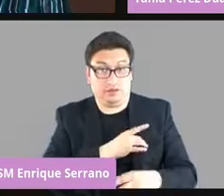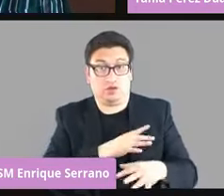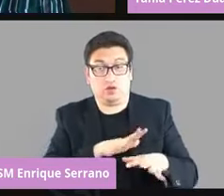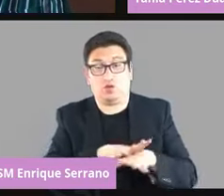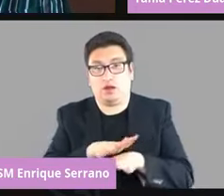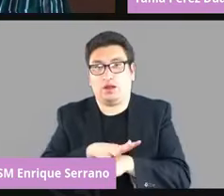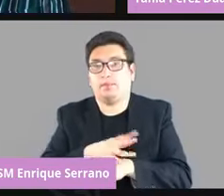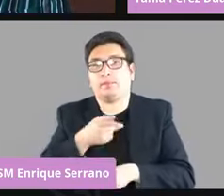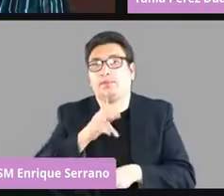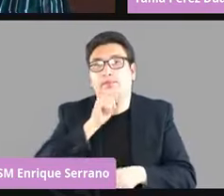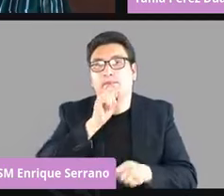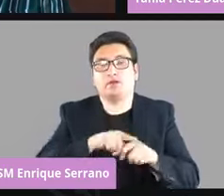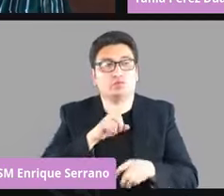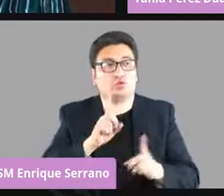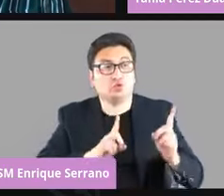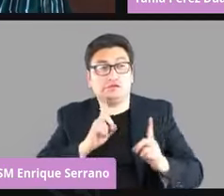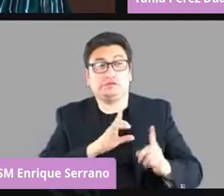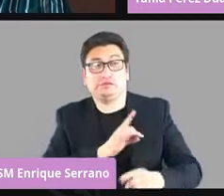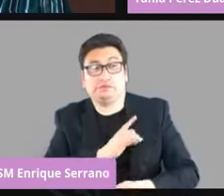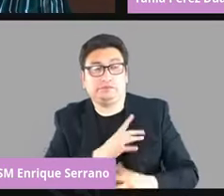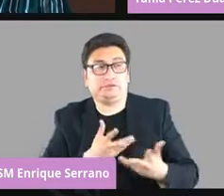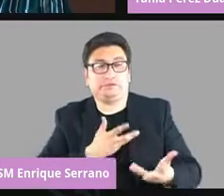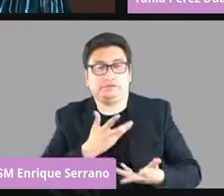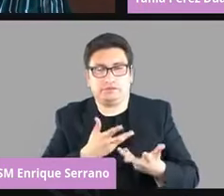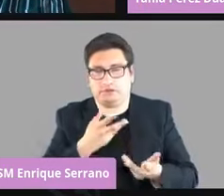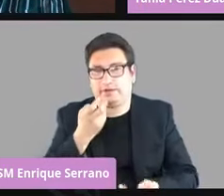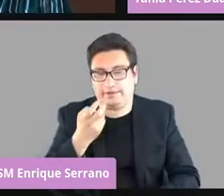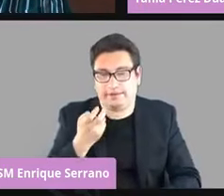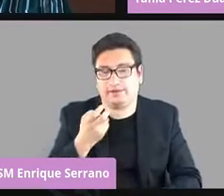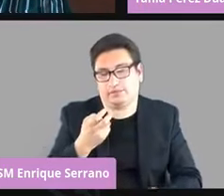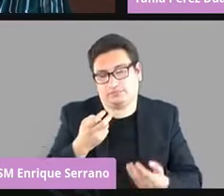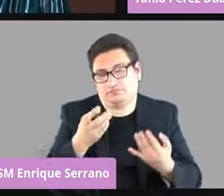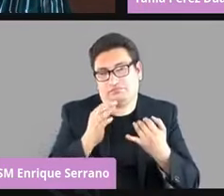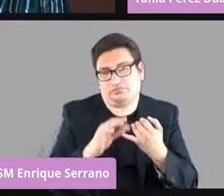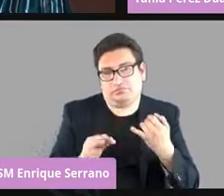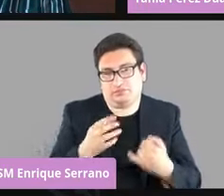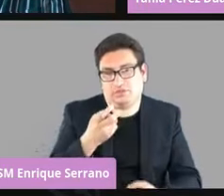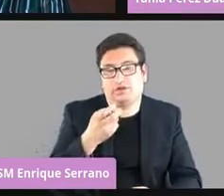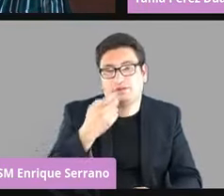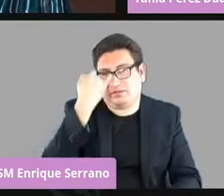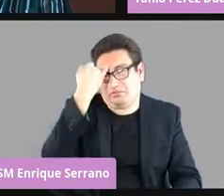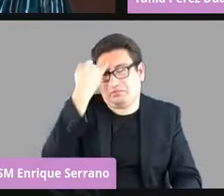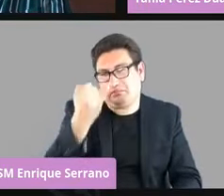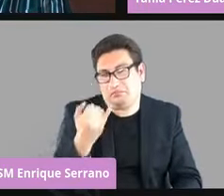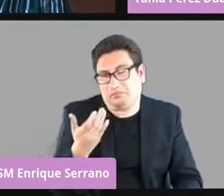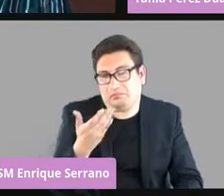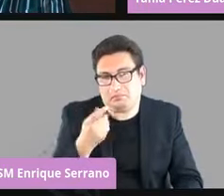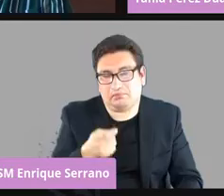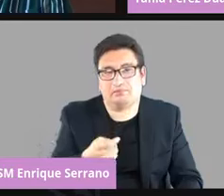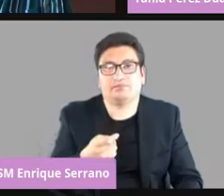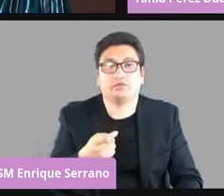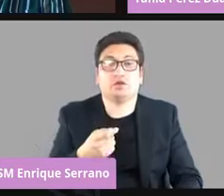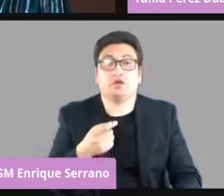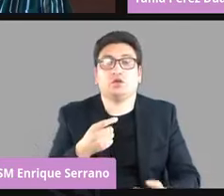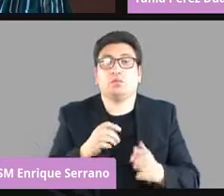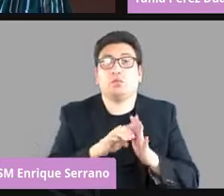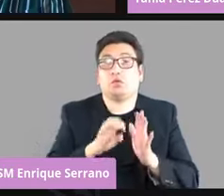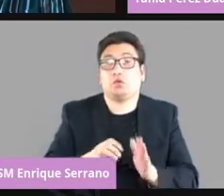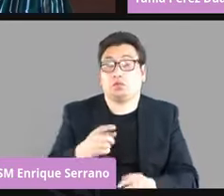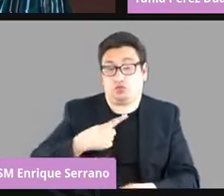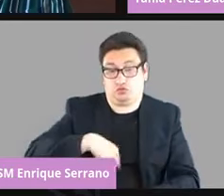siendo incertidumbre. Entonces, finalmente, aquí la idea es si uno puede aprender